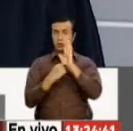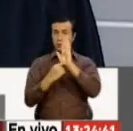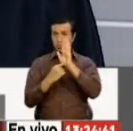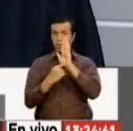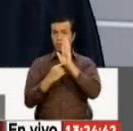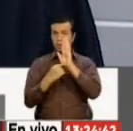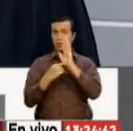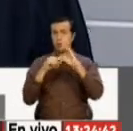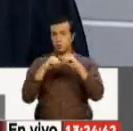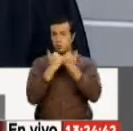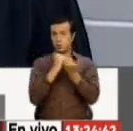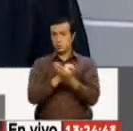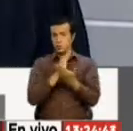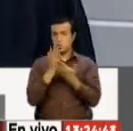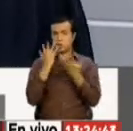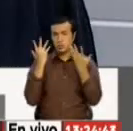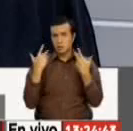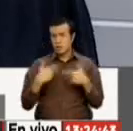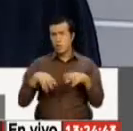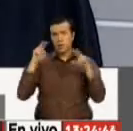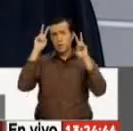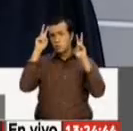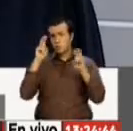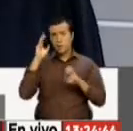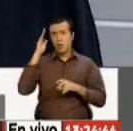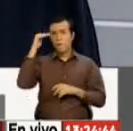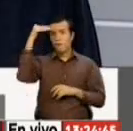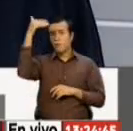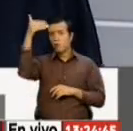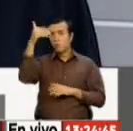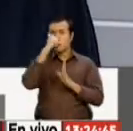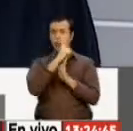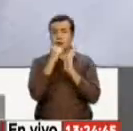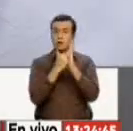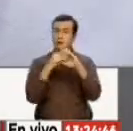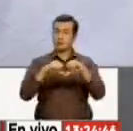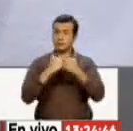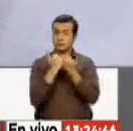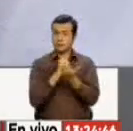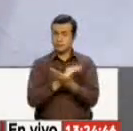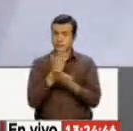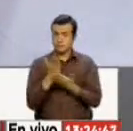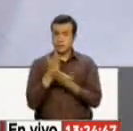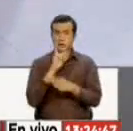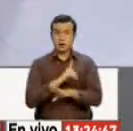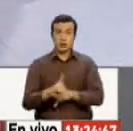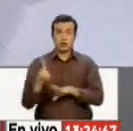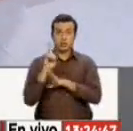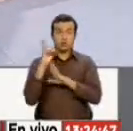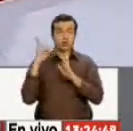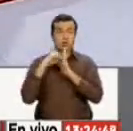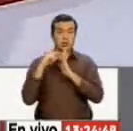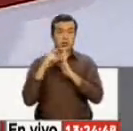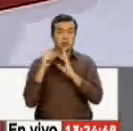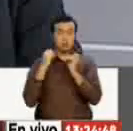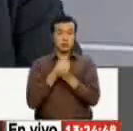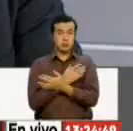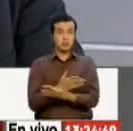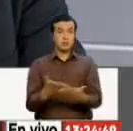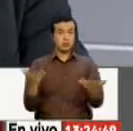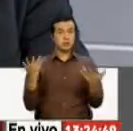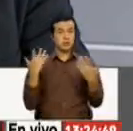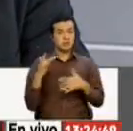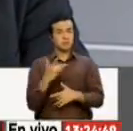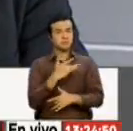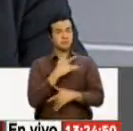remitida a la Asamblea Nacional, sino más bien sobre el futuro de una agenda legislativa. De su lado, el director del Servicio de Rentas Internas aún se